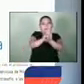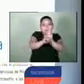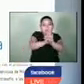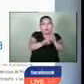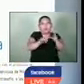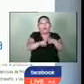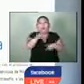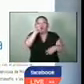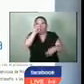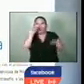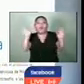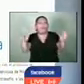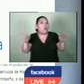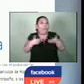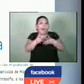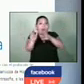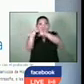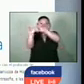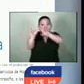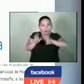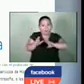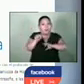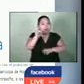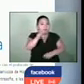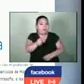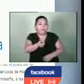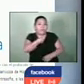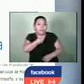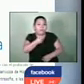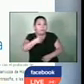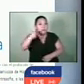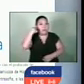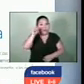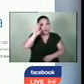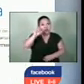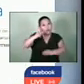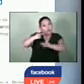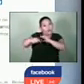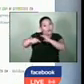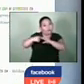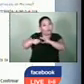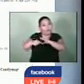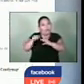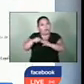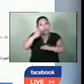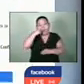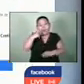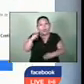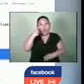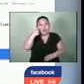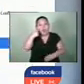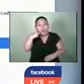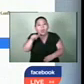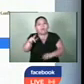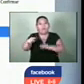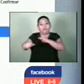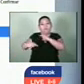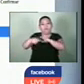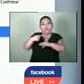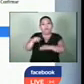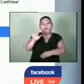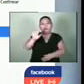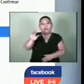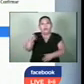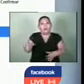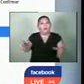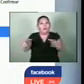Instagram, Twitter, entre otras. Y una muy importante, en su cuenta de correo electrónico. Acá un ejemplo de un correo enviado bajo el nombre